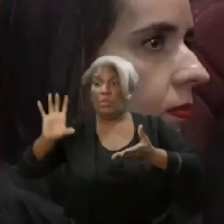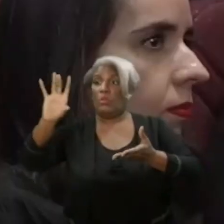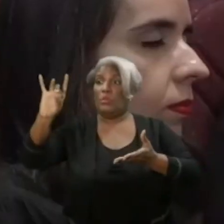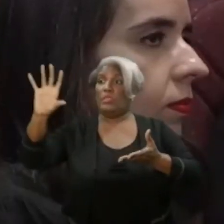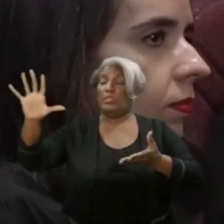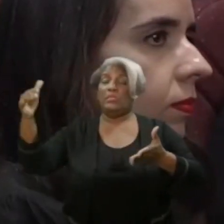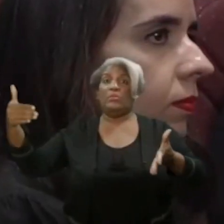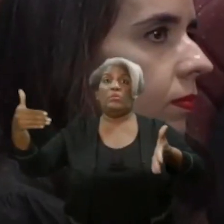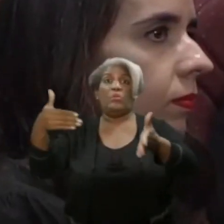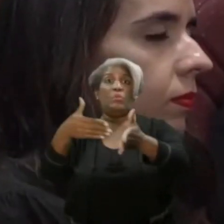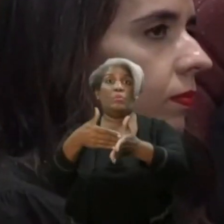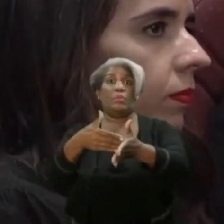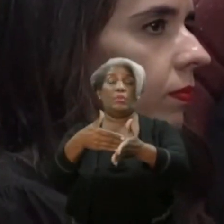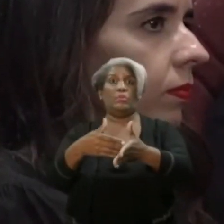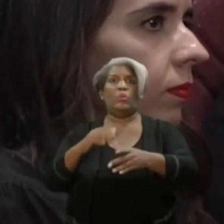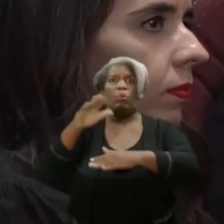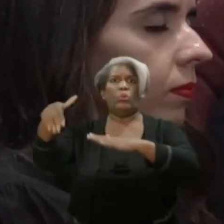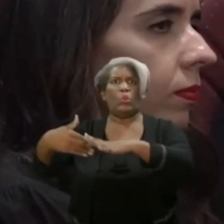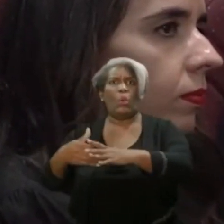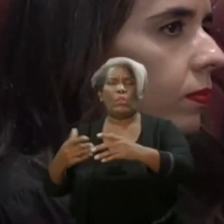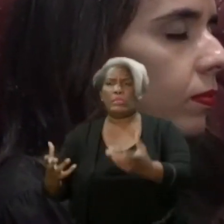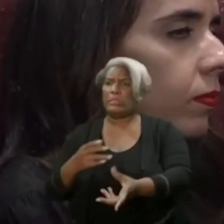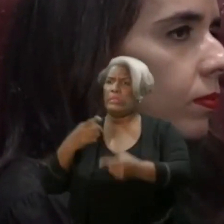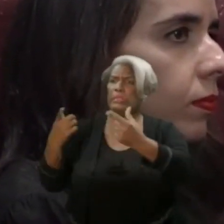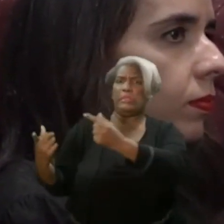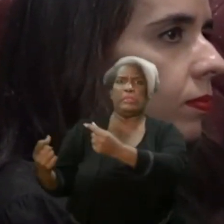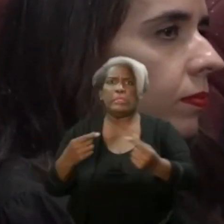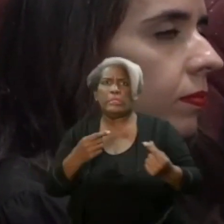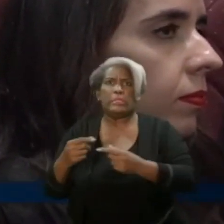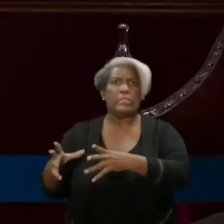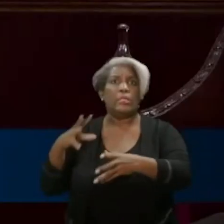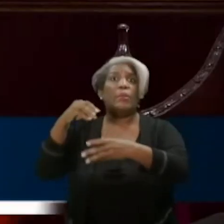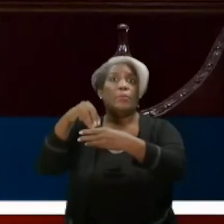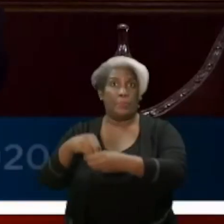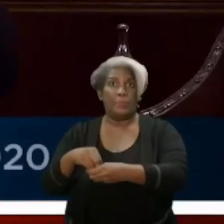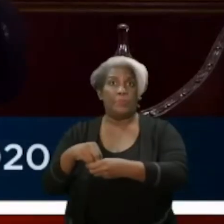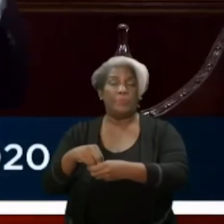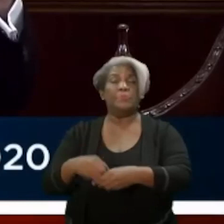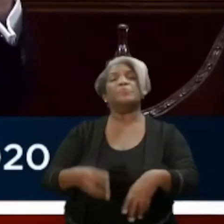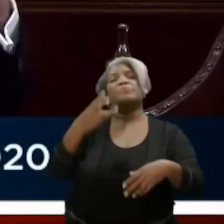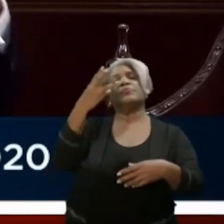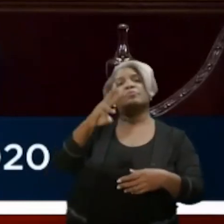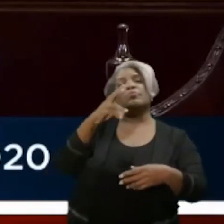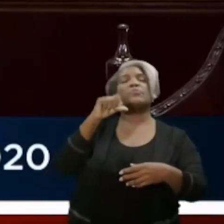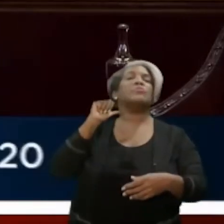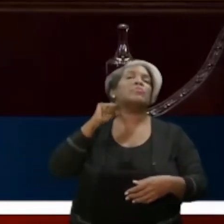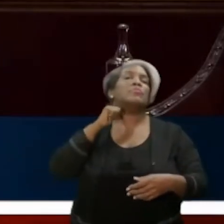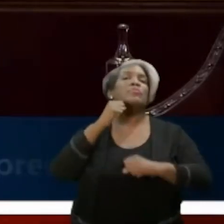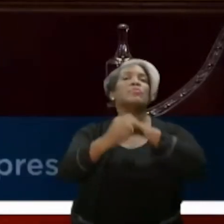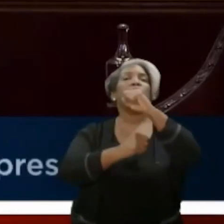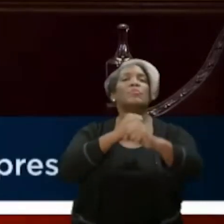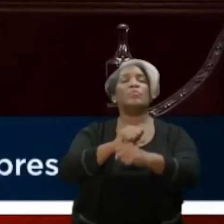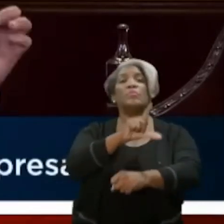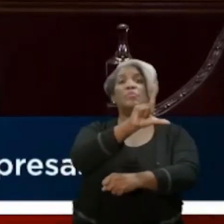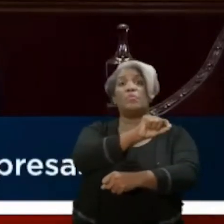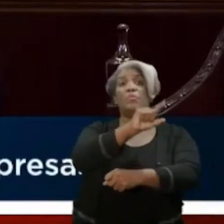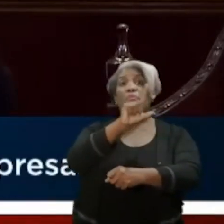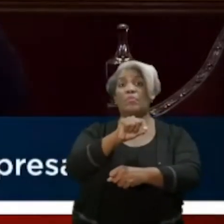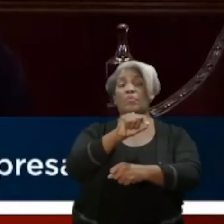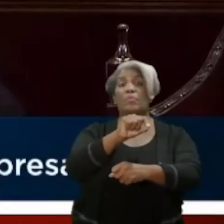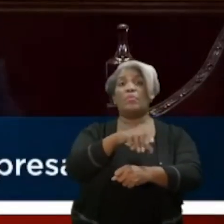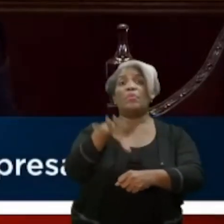85.974 se encuentran en estado activo para participar. Desde el 16 de agosto del 2020 se han registrado